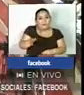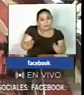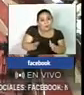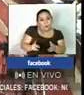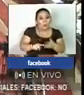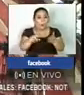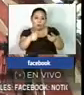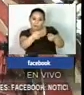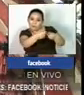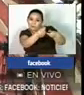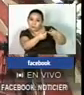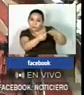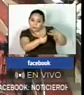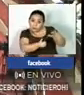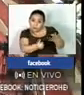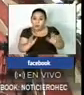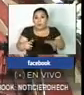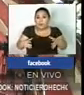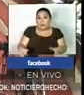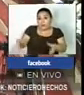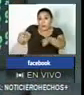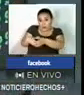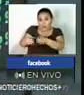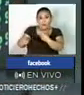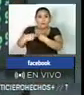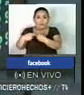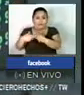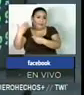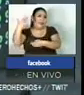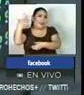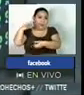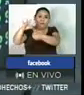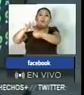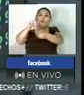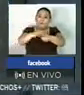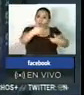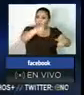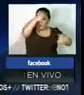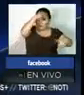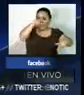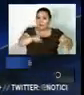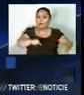entre otros aspectos, aunque la bancada de derecha dio sus votos para la aprobación de esa ley.